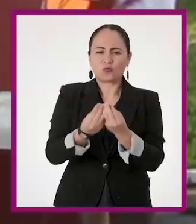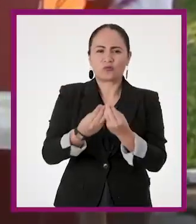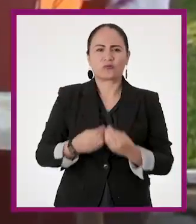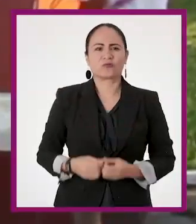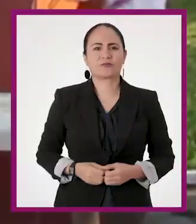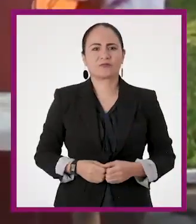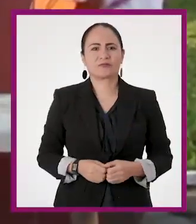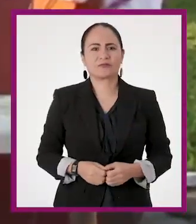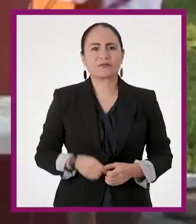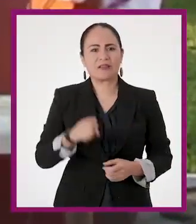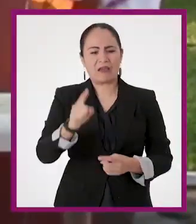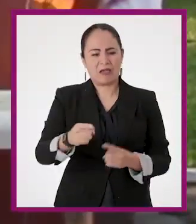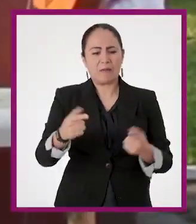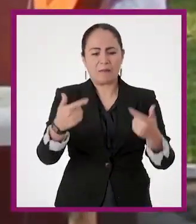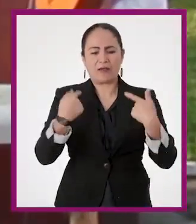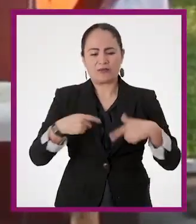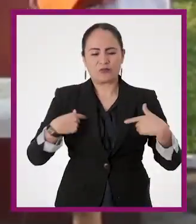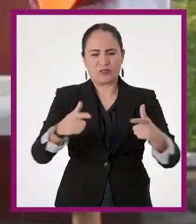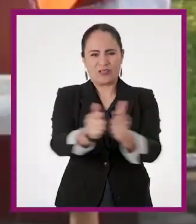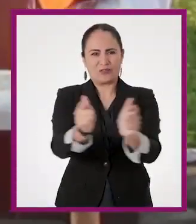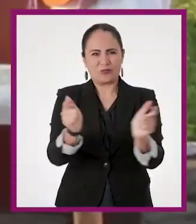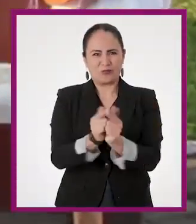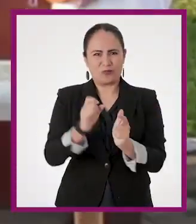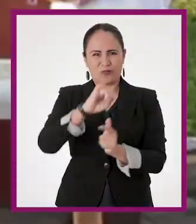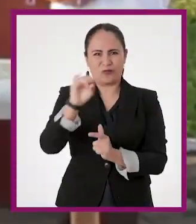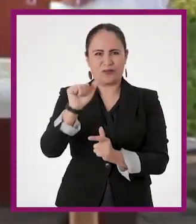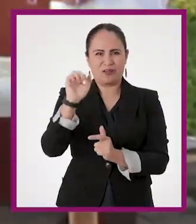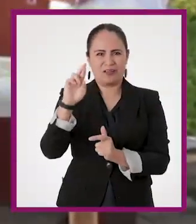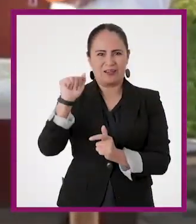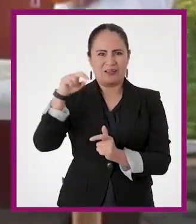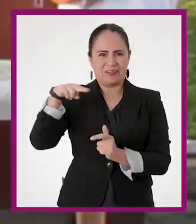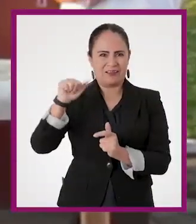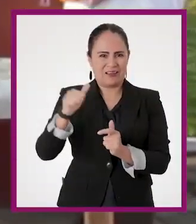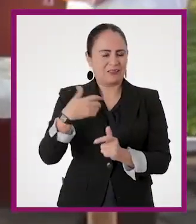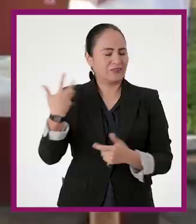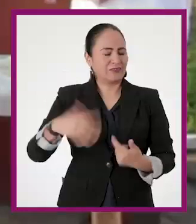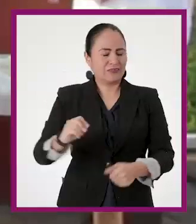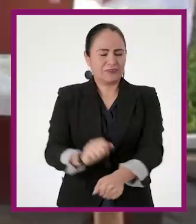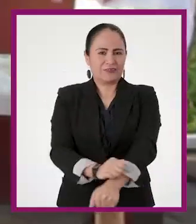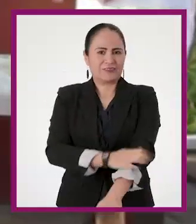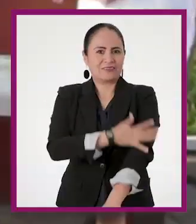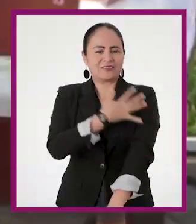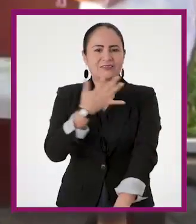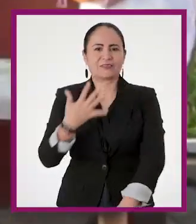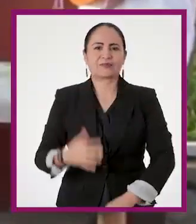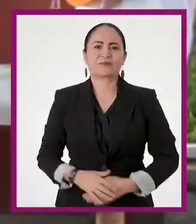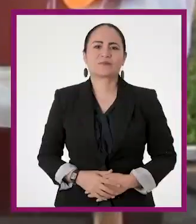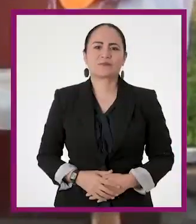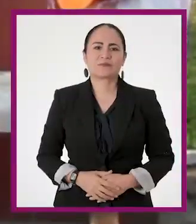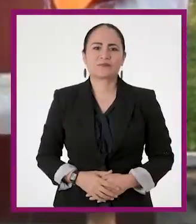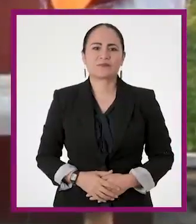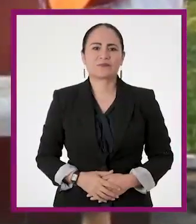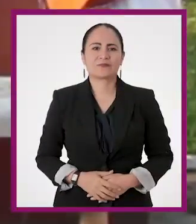los decimeros, encuentro de jaraneros, un verdadero placer.